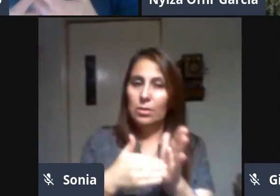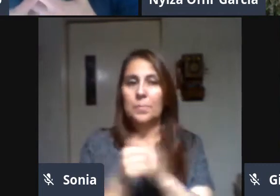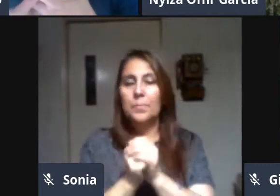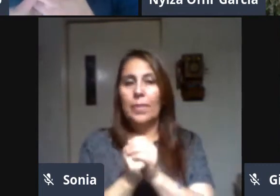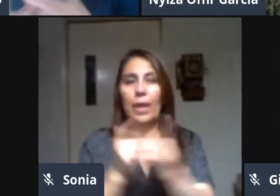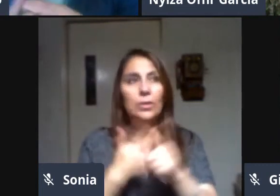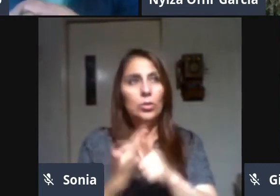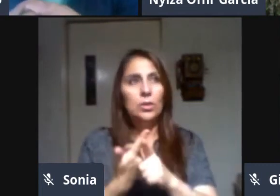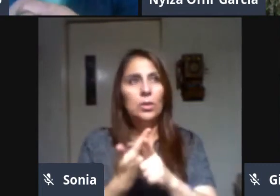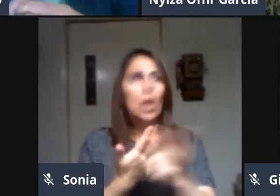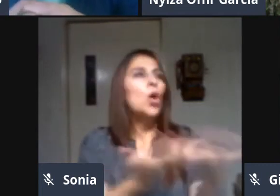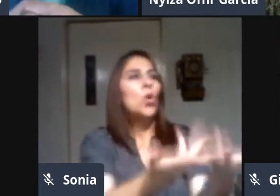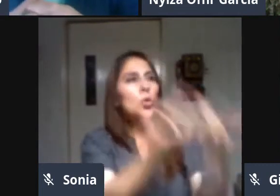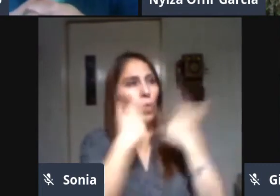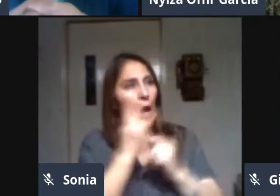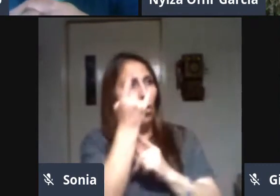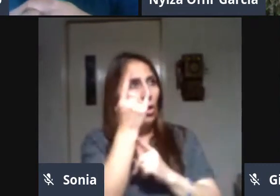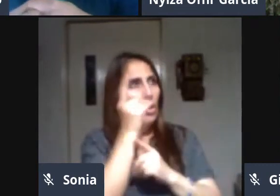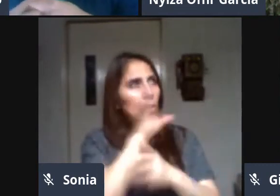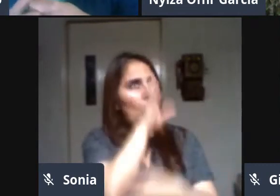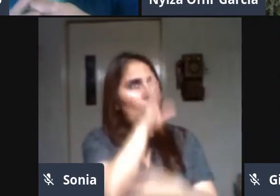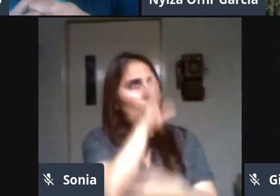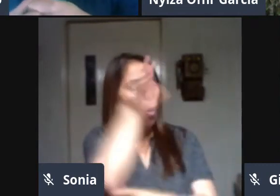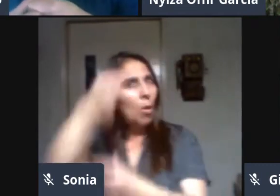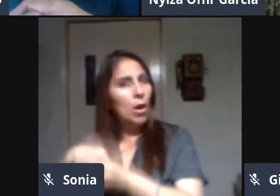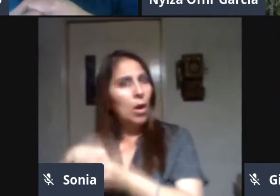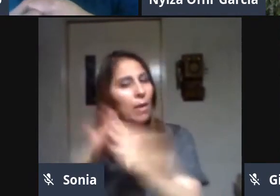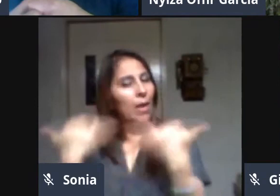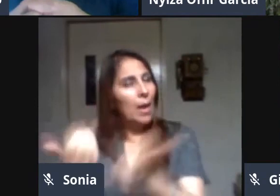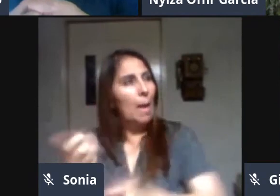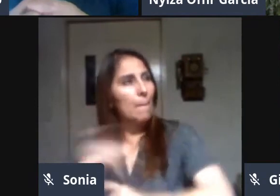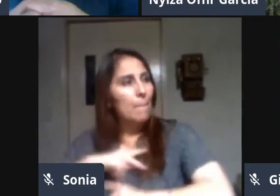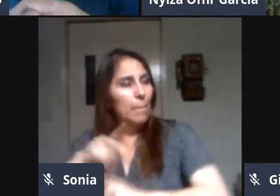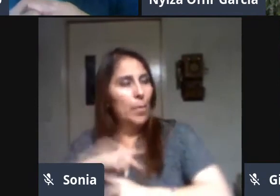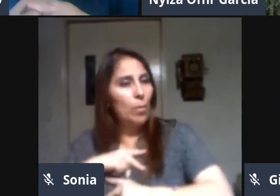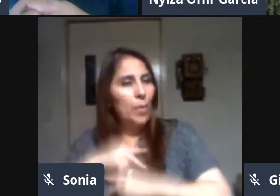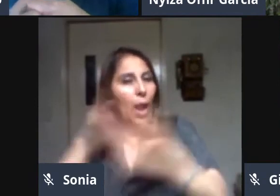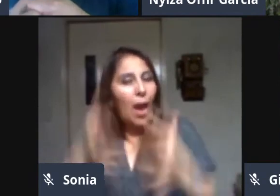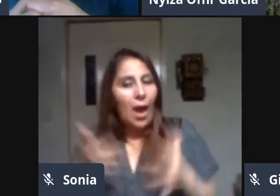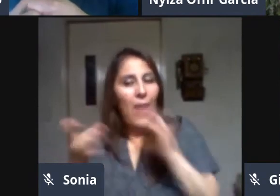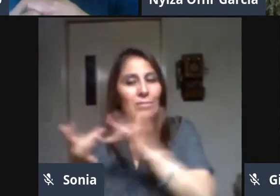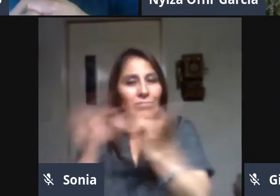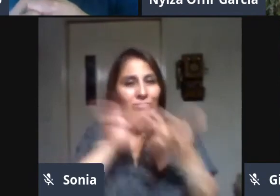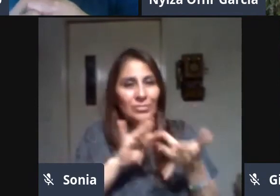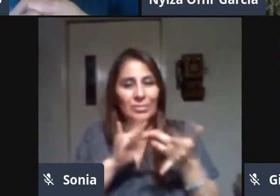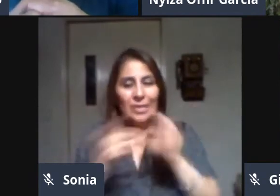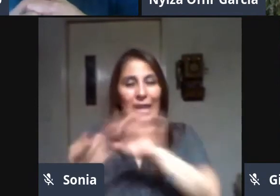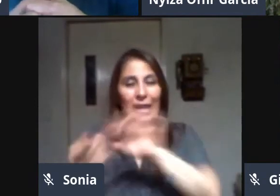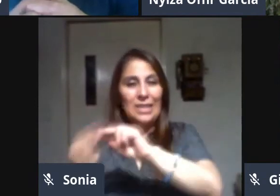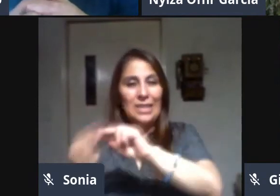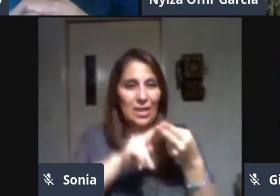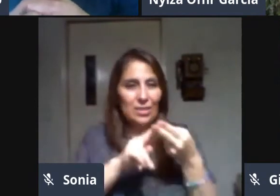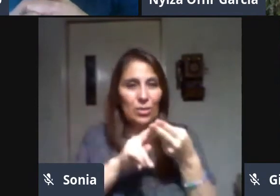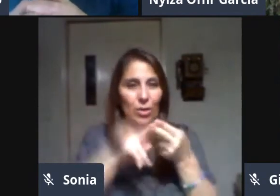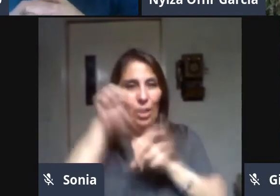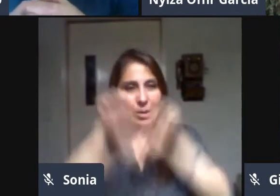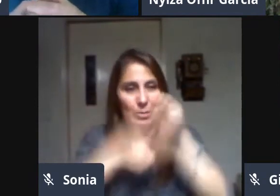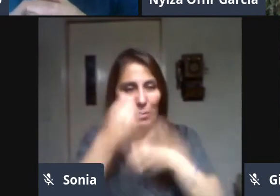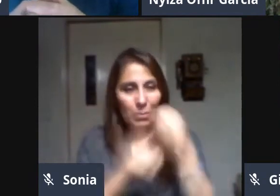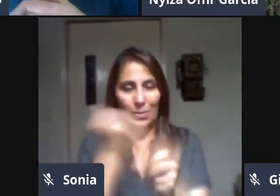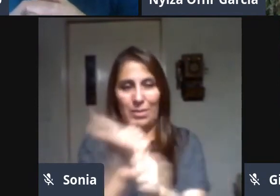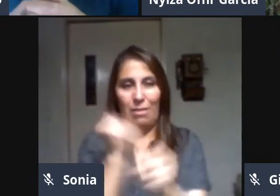me parece que está detrás de todo gran hombre y una mera crimen y